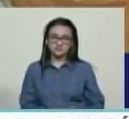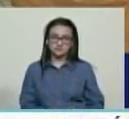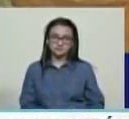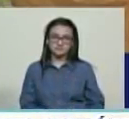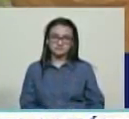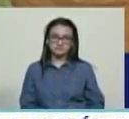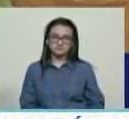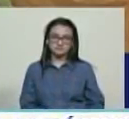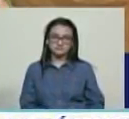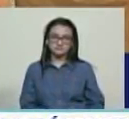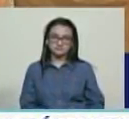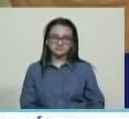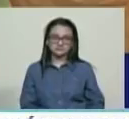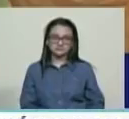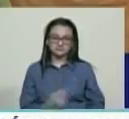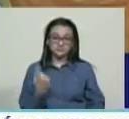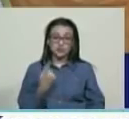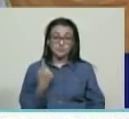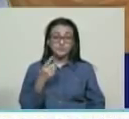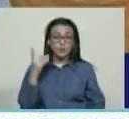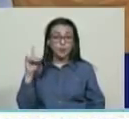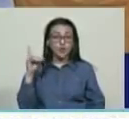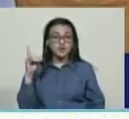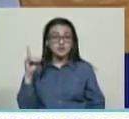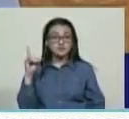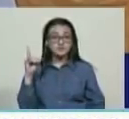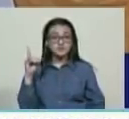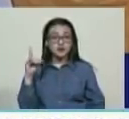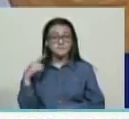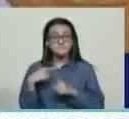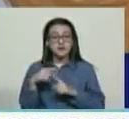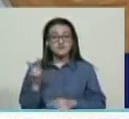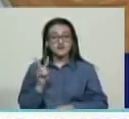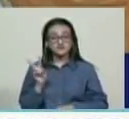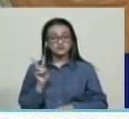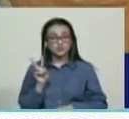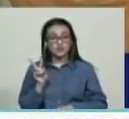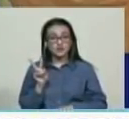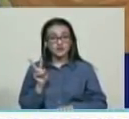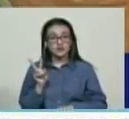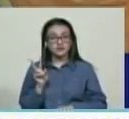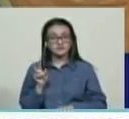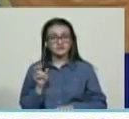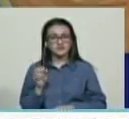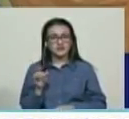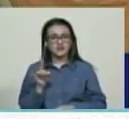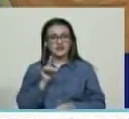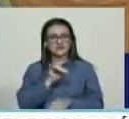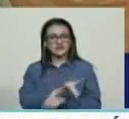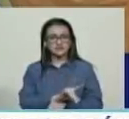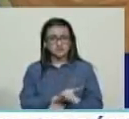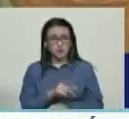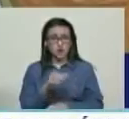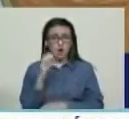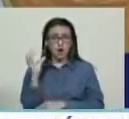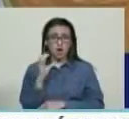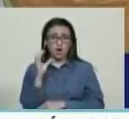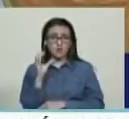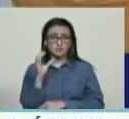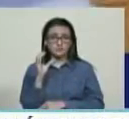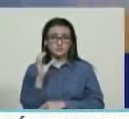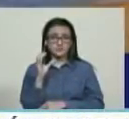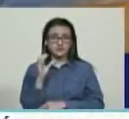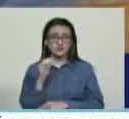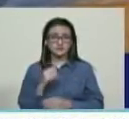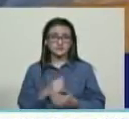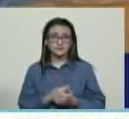Solo Bolivia y Venezuela. La traición tomó Colombia y no la ha soltado desde Santander.